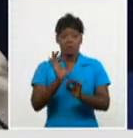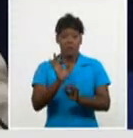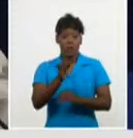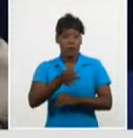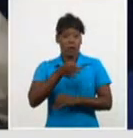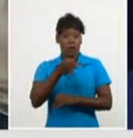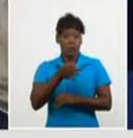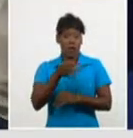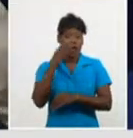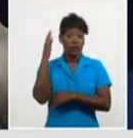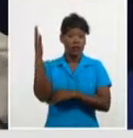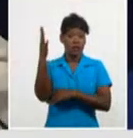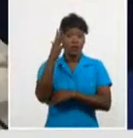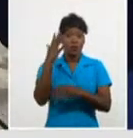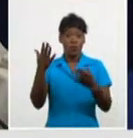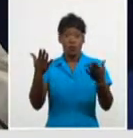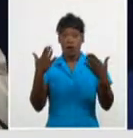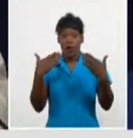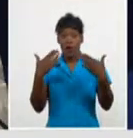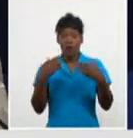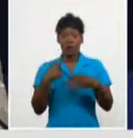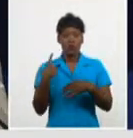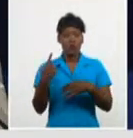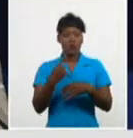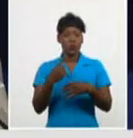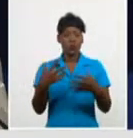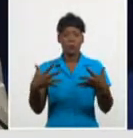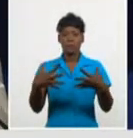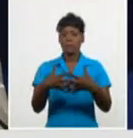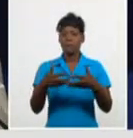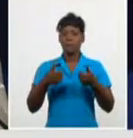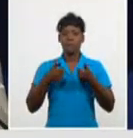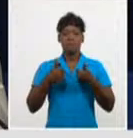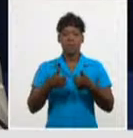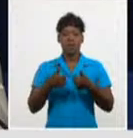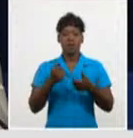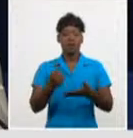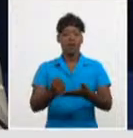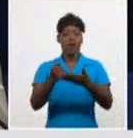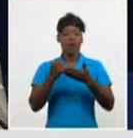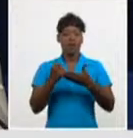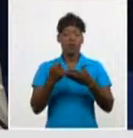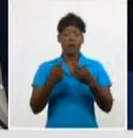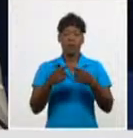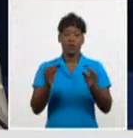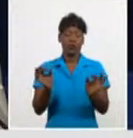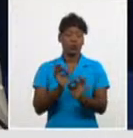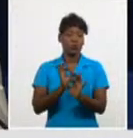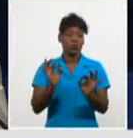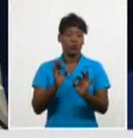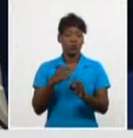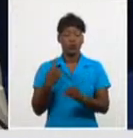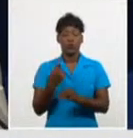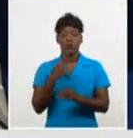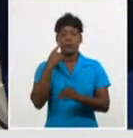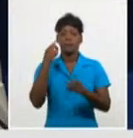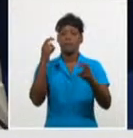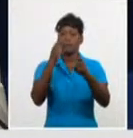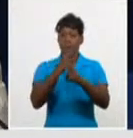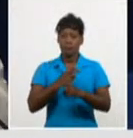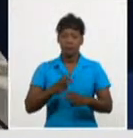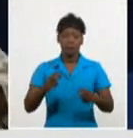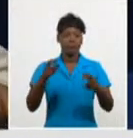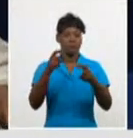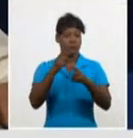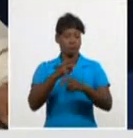las temperaturas y la humedad relativa que tenemos, pero hay que dar un poco más de tiempo y algunas observaciones.